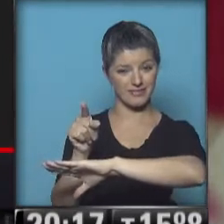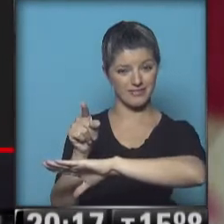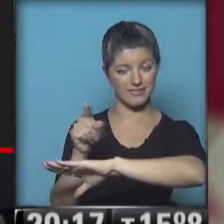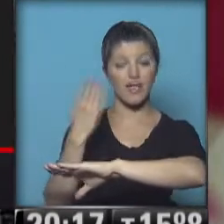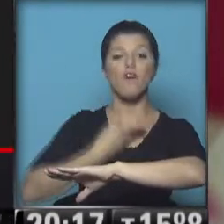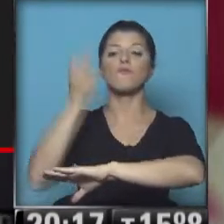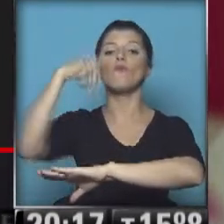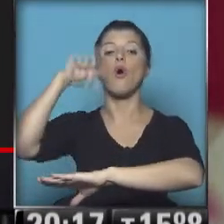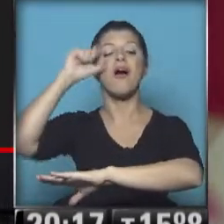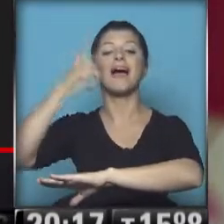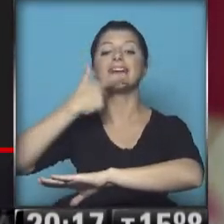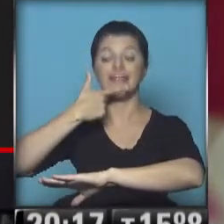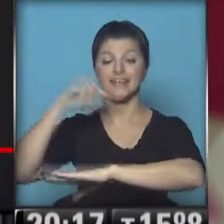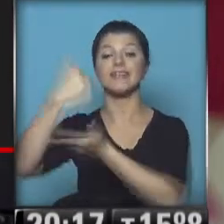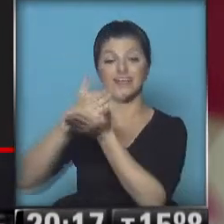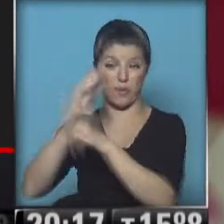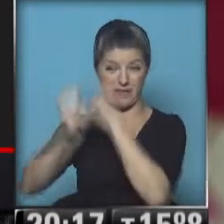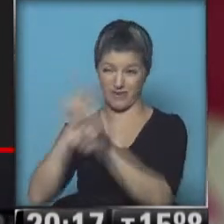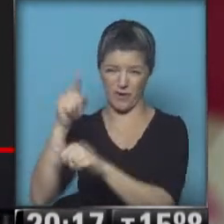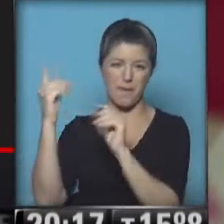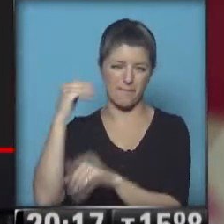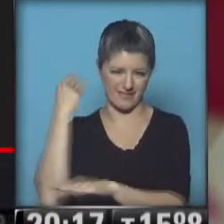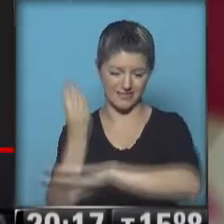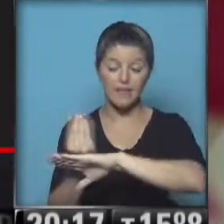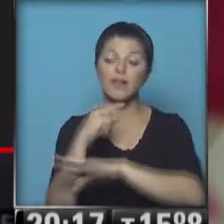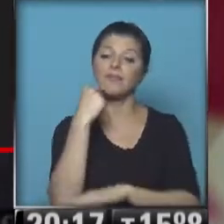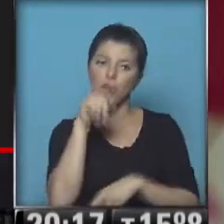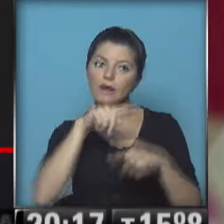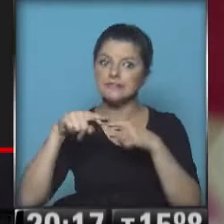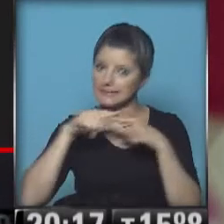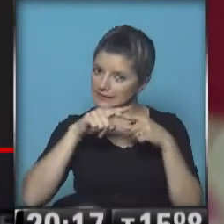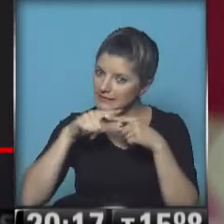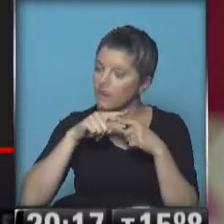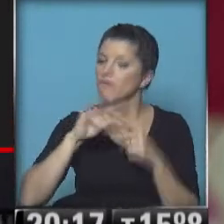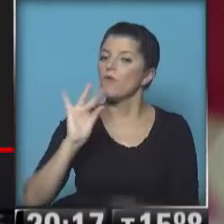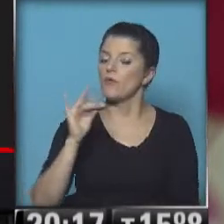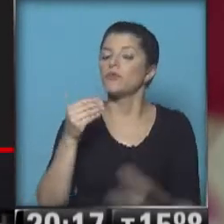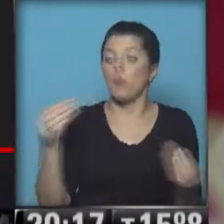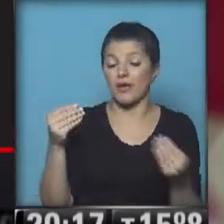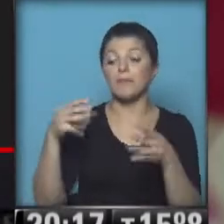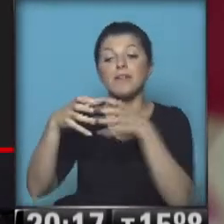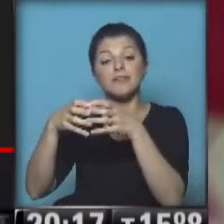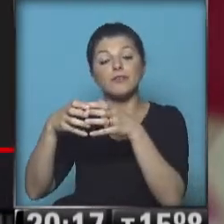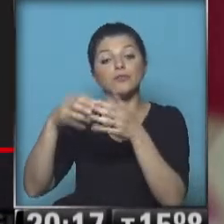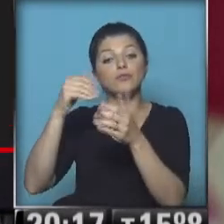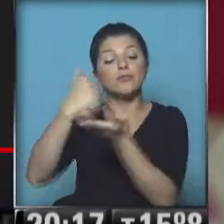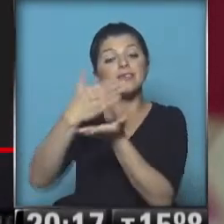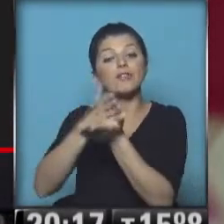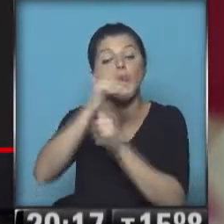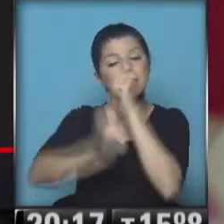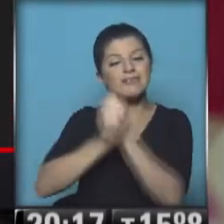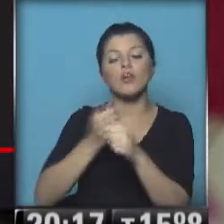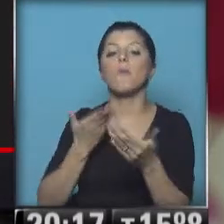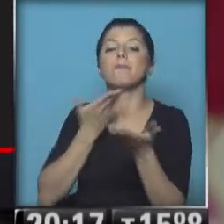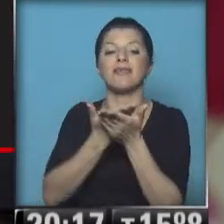Funes de Rioja, representante del sector empresario, dijo, bueno, la negociación fue difícil. El sector empresario planteaba un aumento